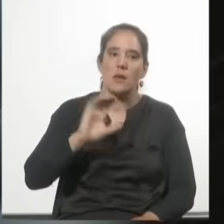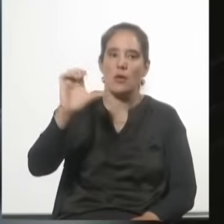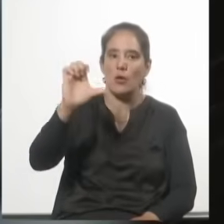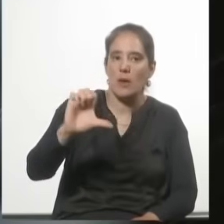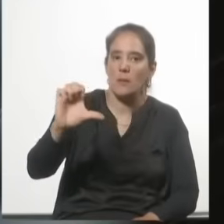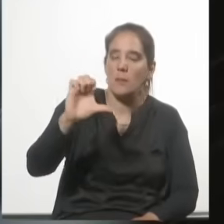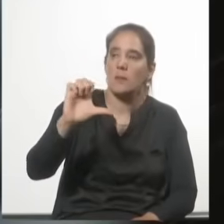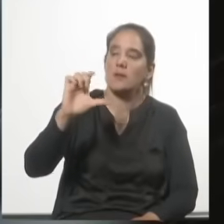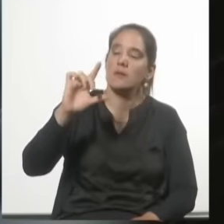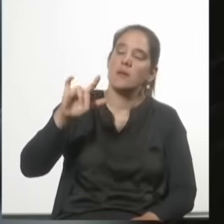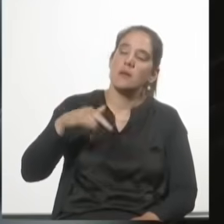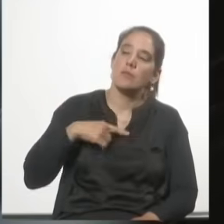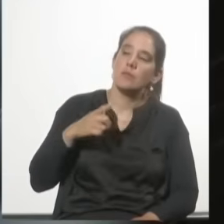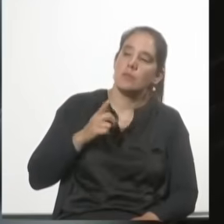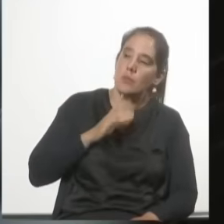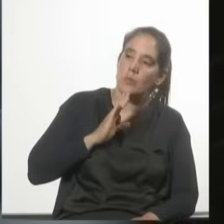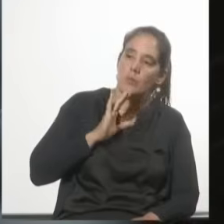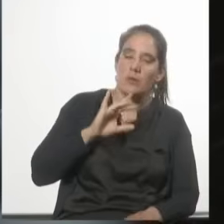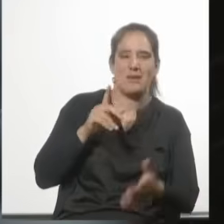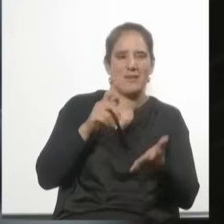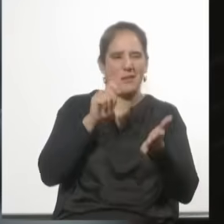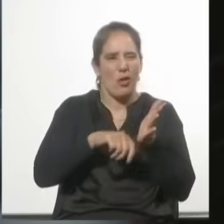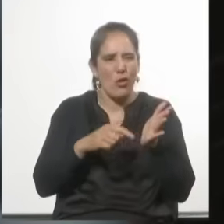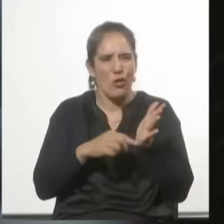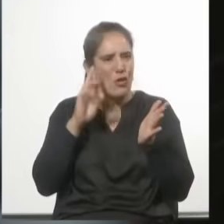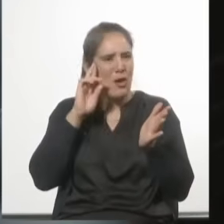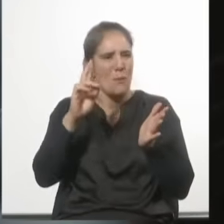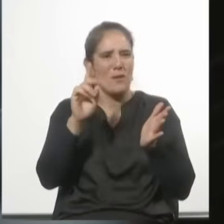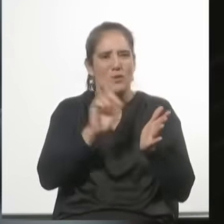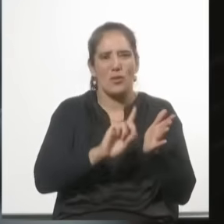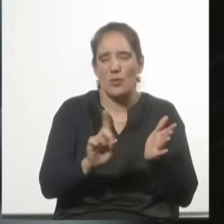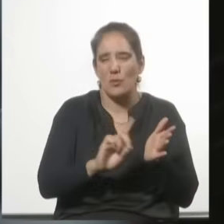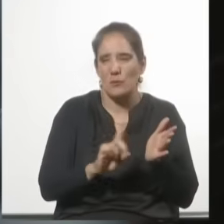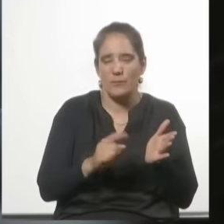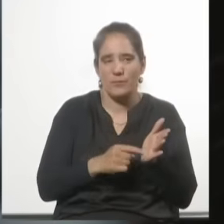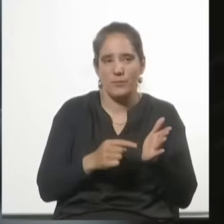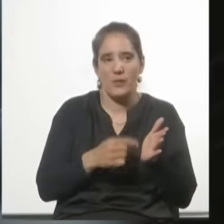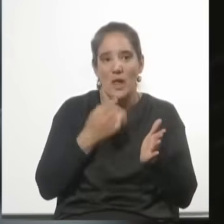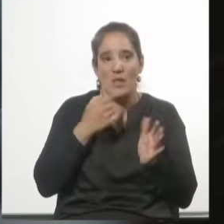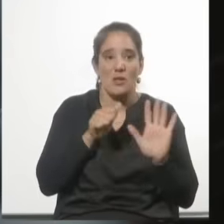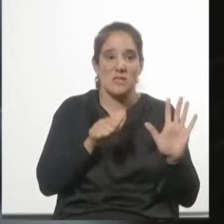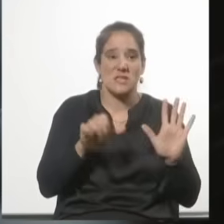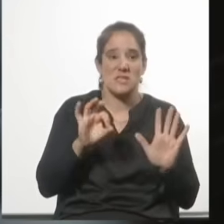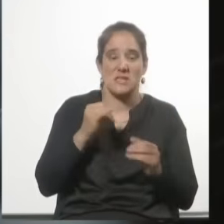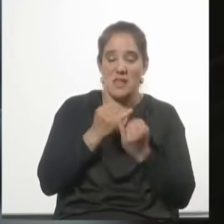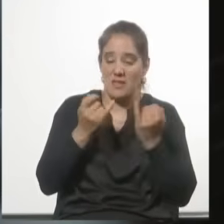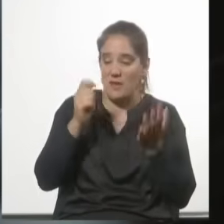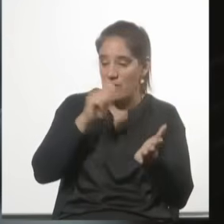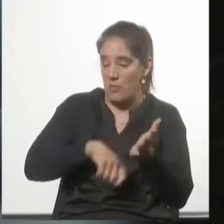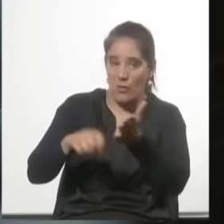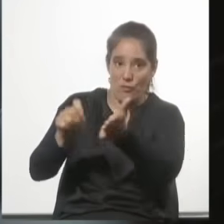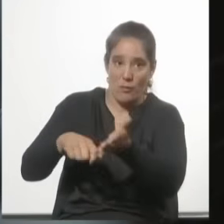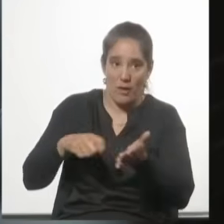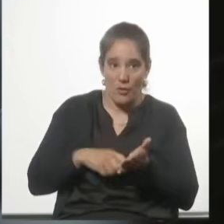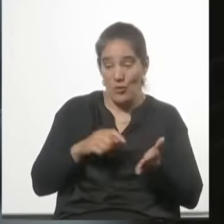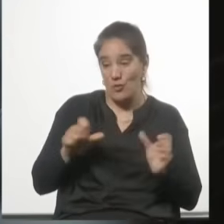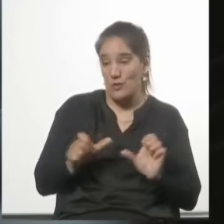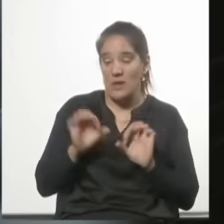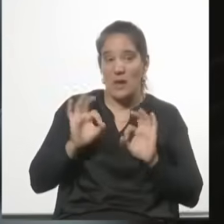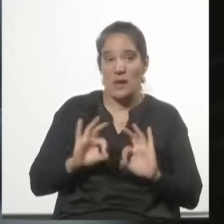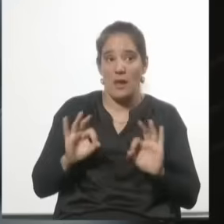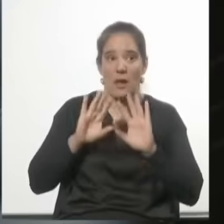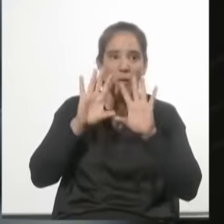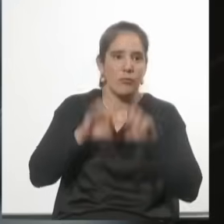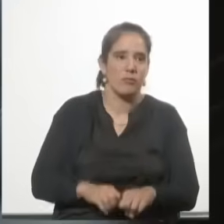borrara con el codo aquello que se había escrito con la mano en el contrato. Esto es que a los 60 días de firmado el contrato, si no se activaba el